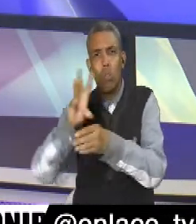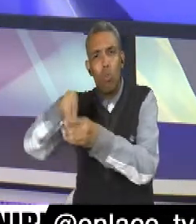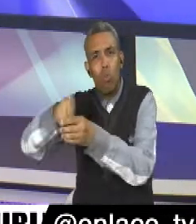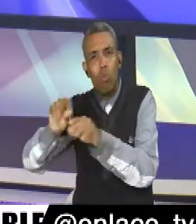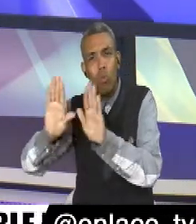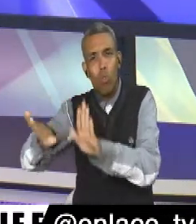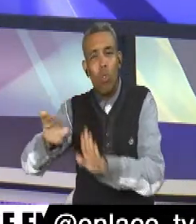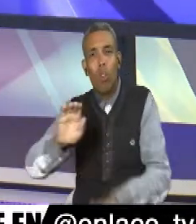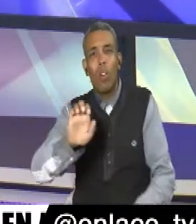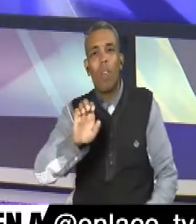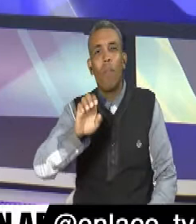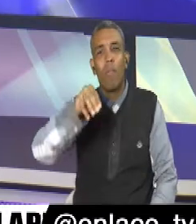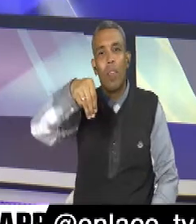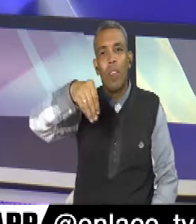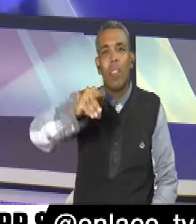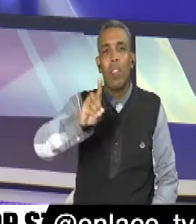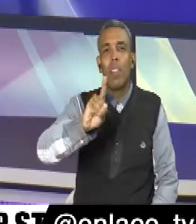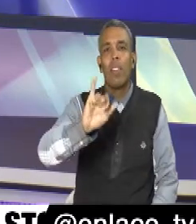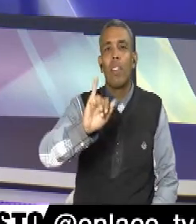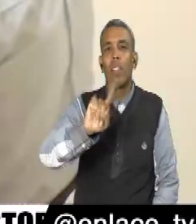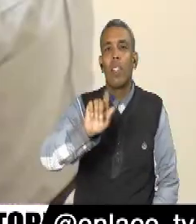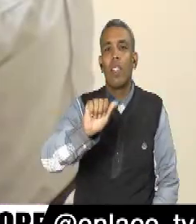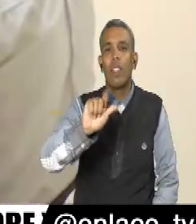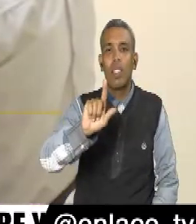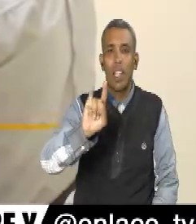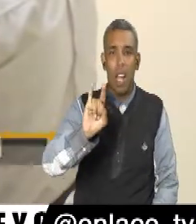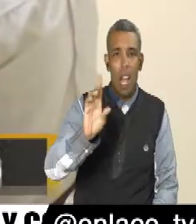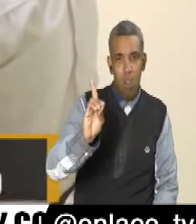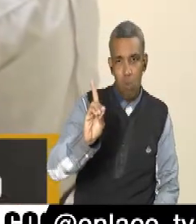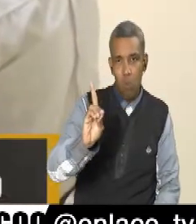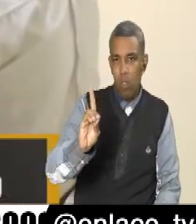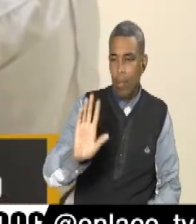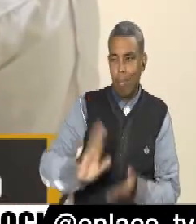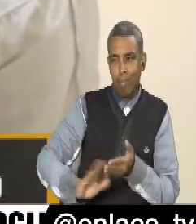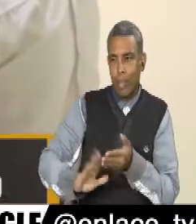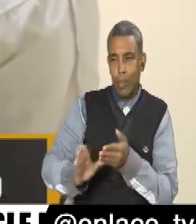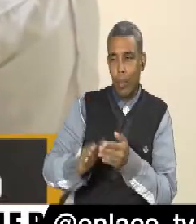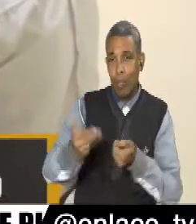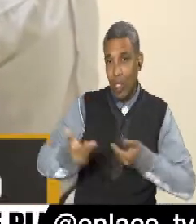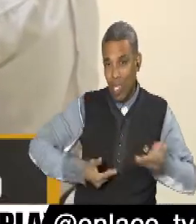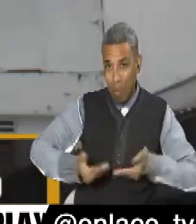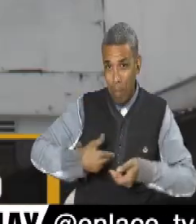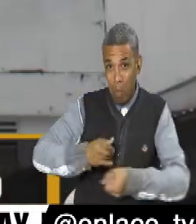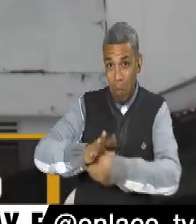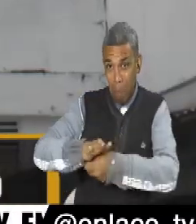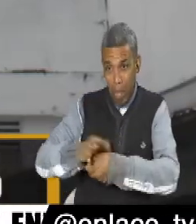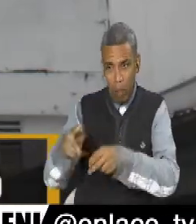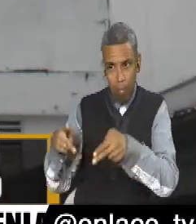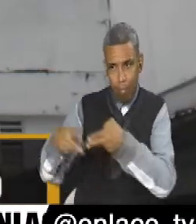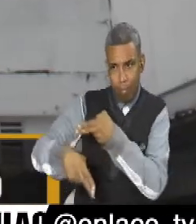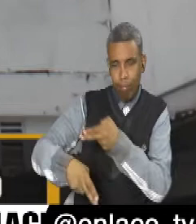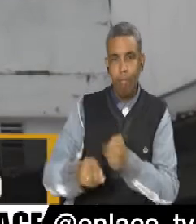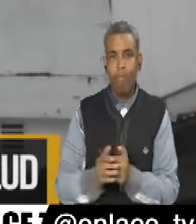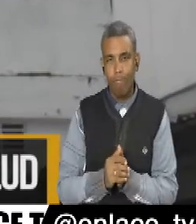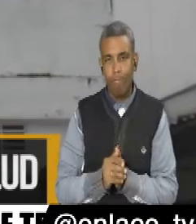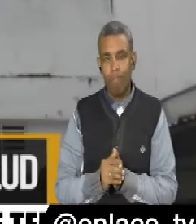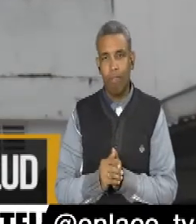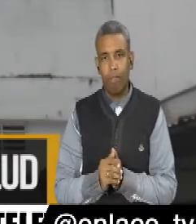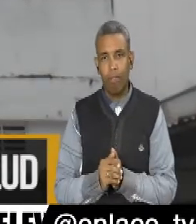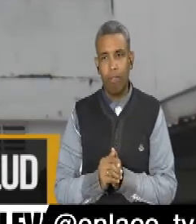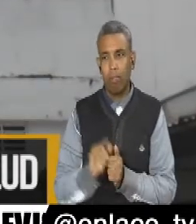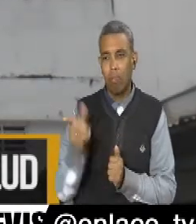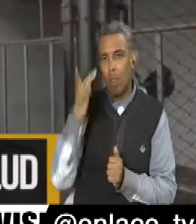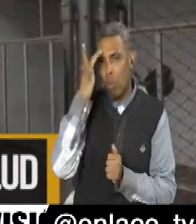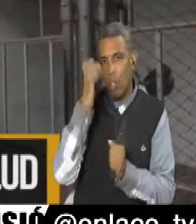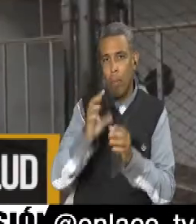con los acuerdos de pago suscritos. El Hospital Regional del Magdalena Medio suspendió servicios a los usuarios de la EPS EMDI Salud. La